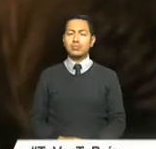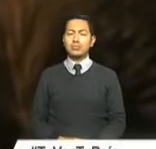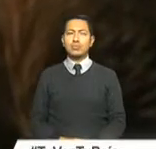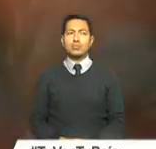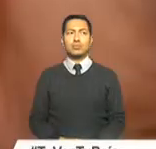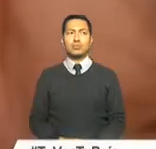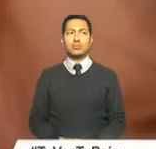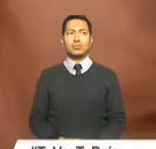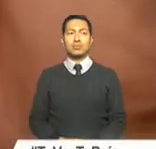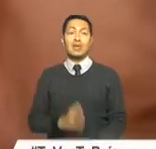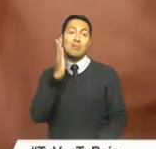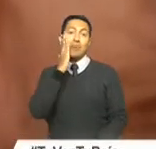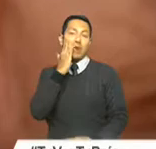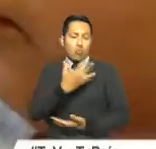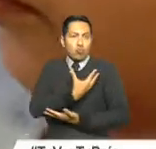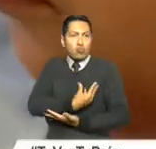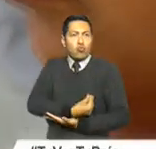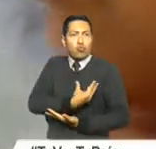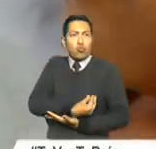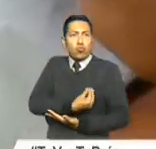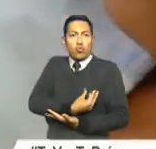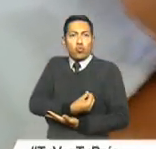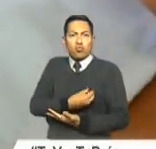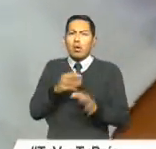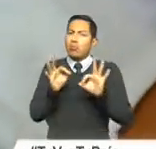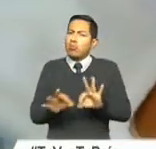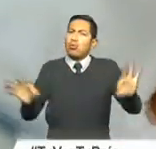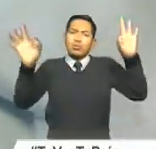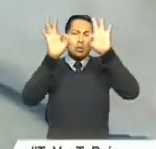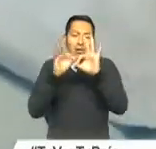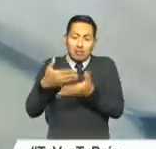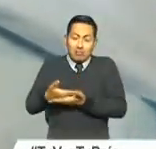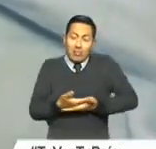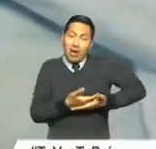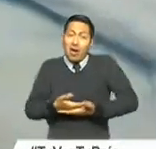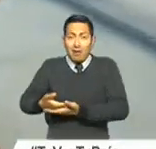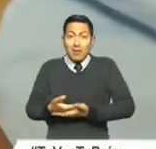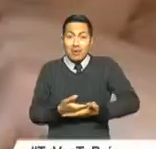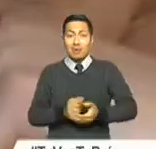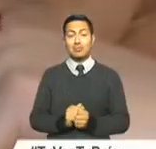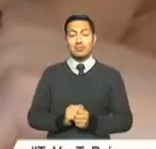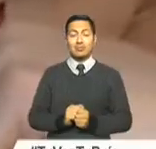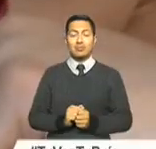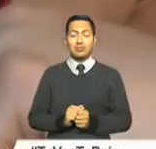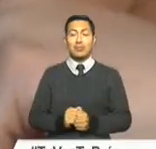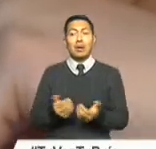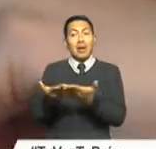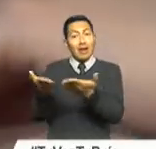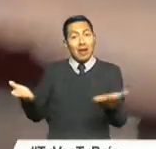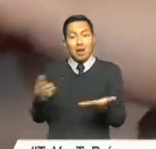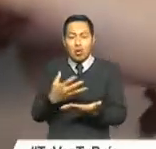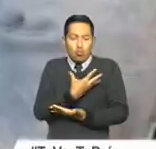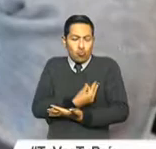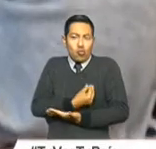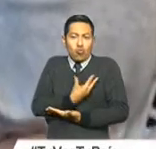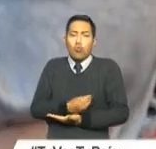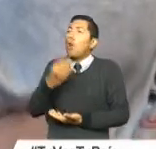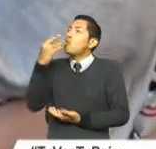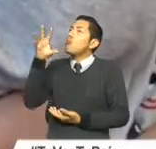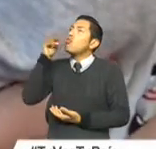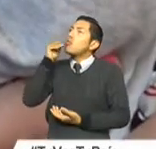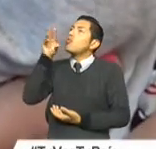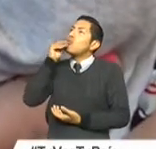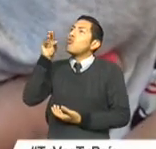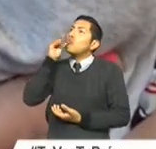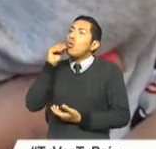La leche materna es el alimento ideal para recién nacidos y niños menores de 2 años, brindándoles todos los nutrientes que necesitan para